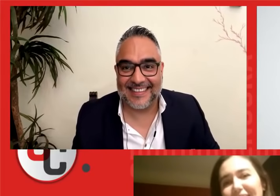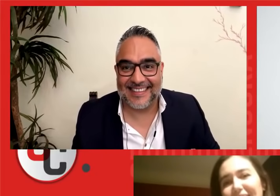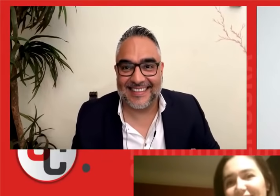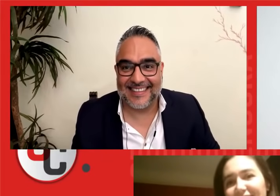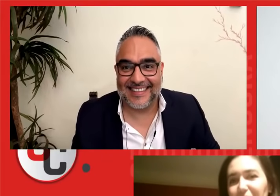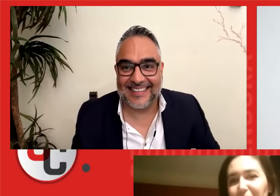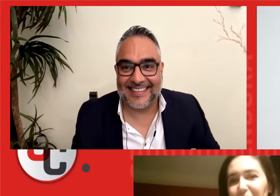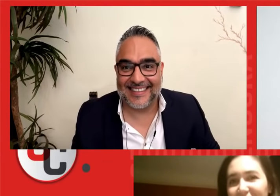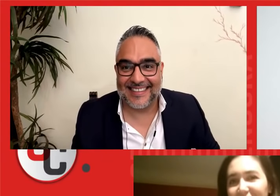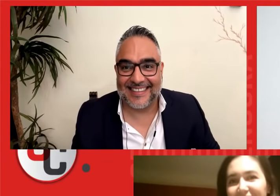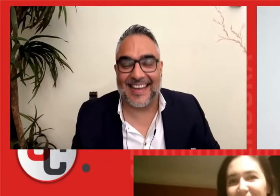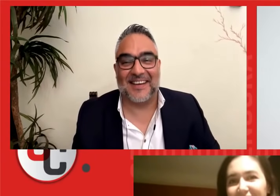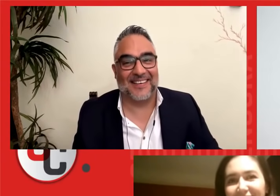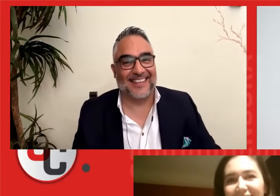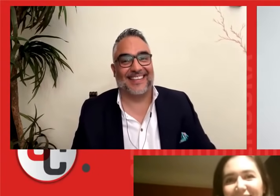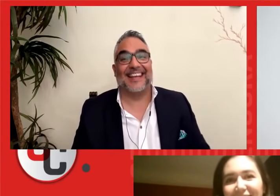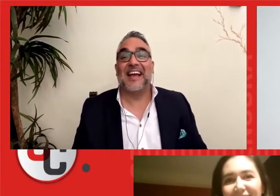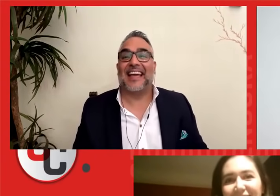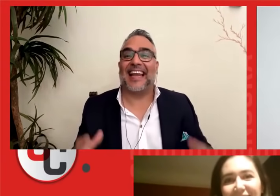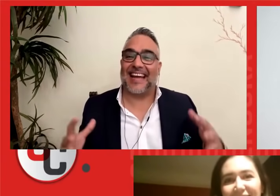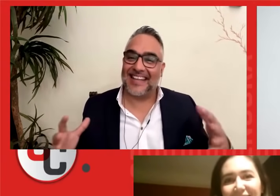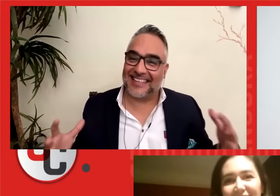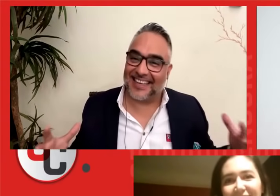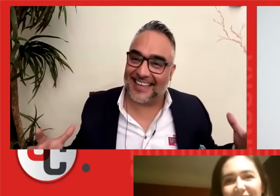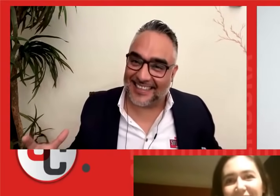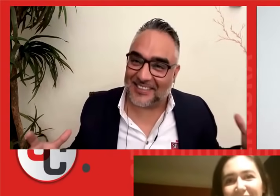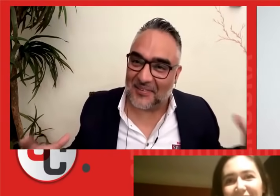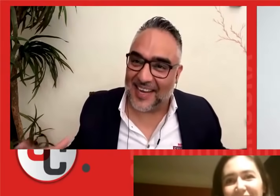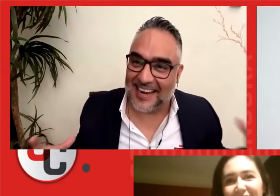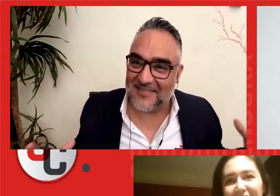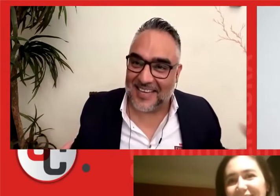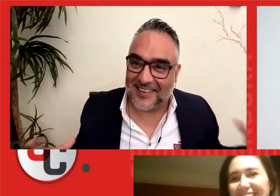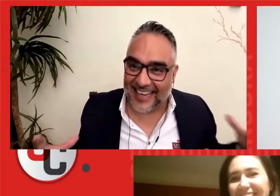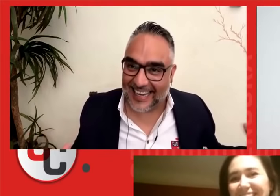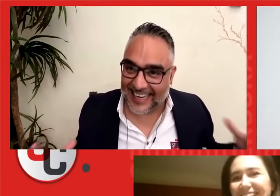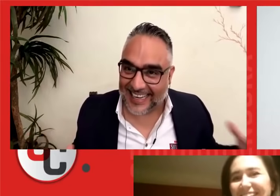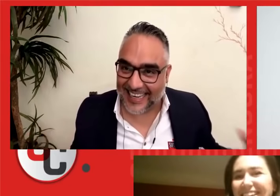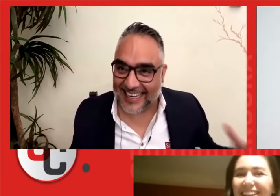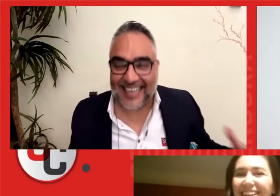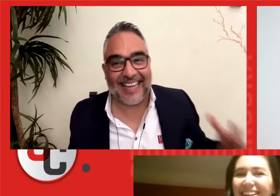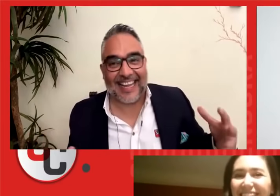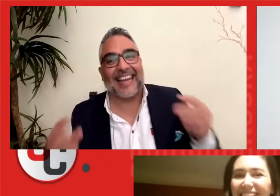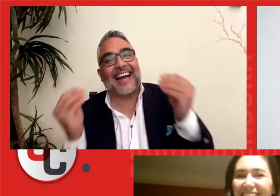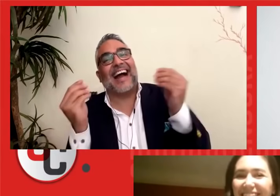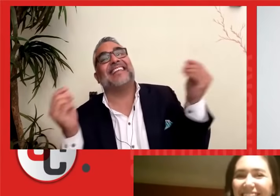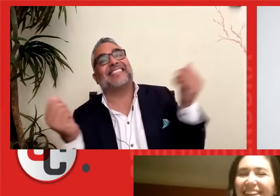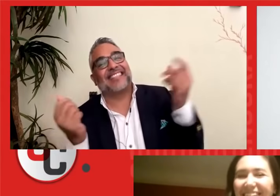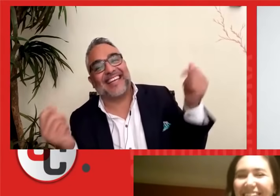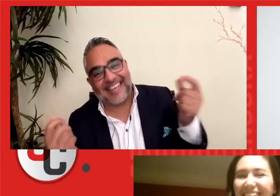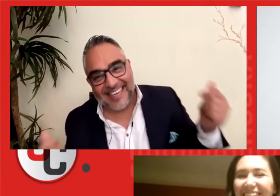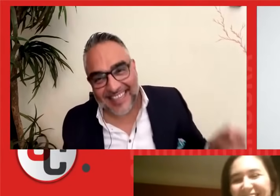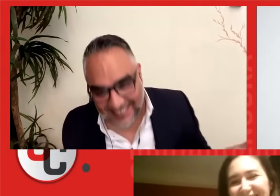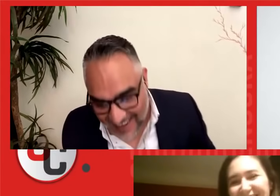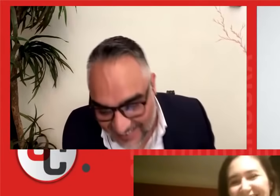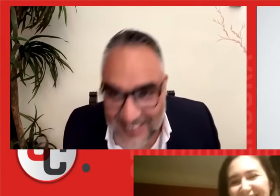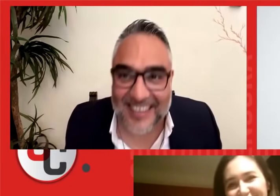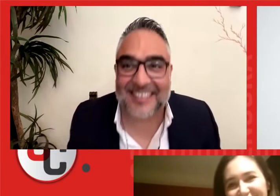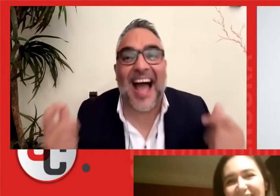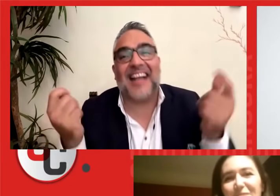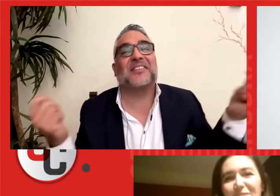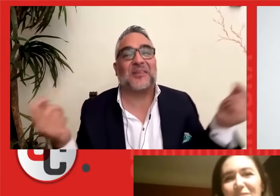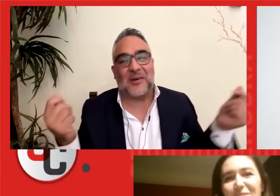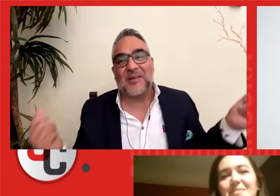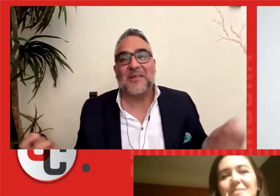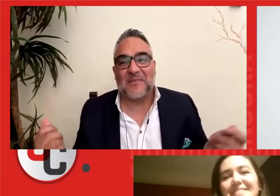carrera adecuada. Ah, qué elegante eres, Sofía Lameiro, qué elegancia, qué bárbaro,